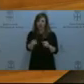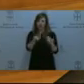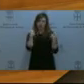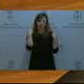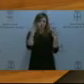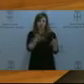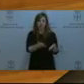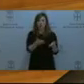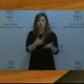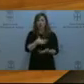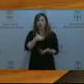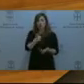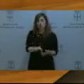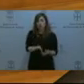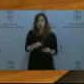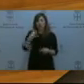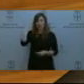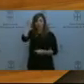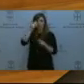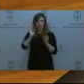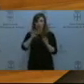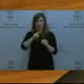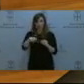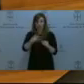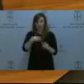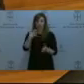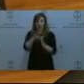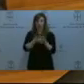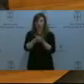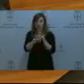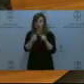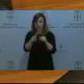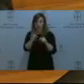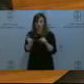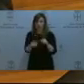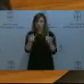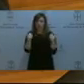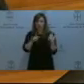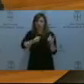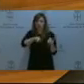a lo mejor después de esa reflexión podemos hablar cuántas cosas dependen de nosotros